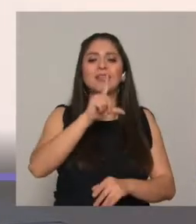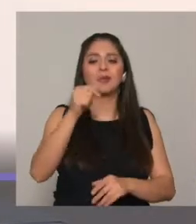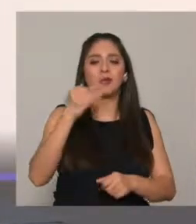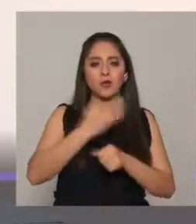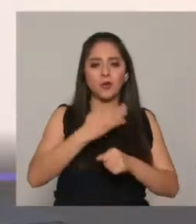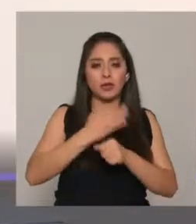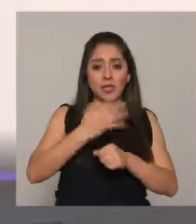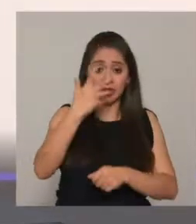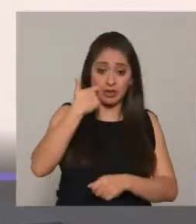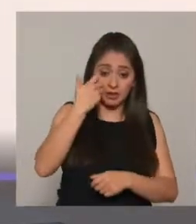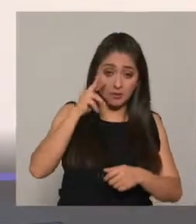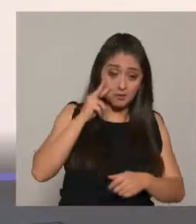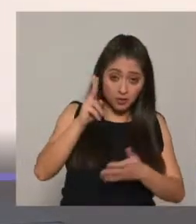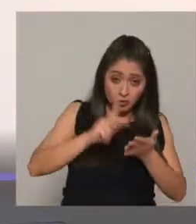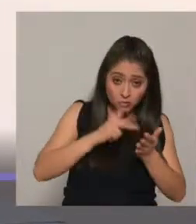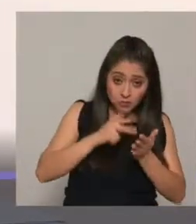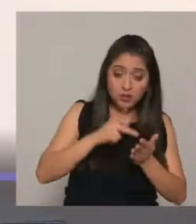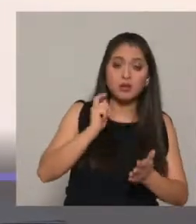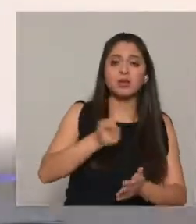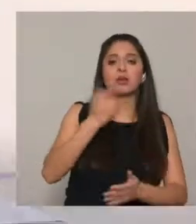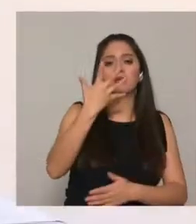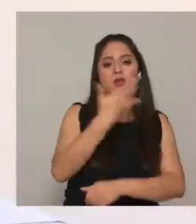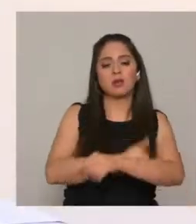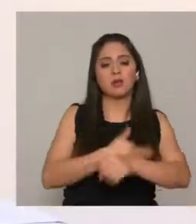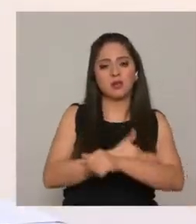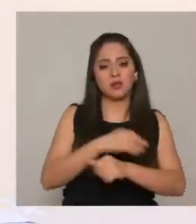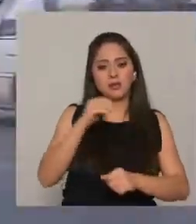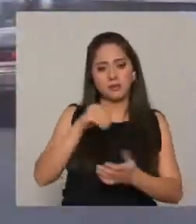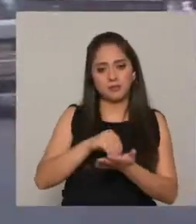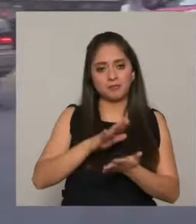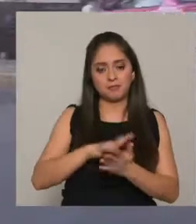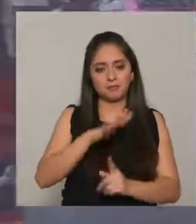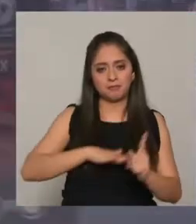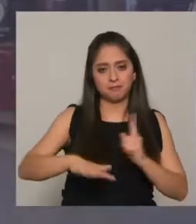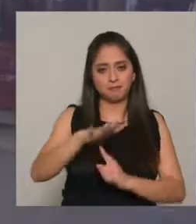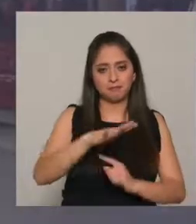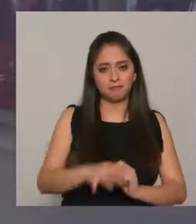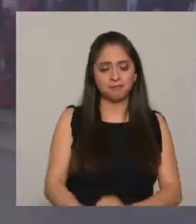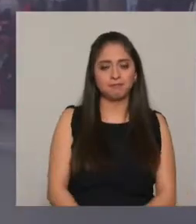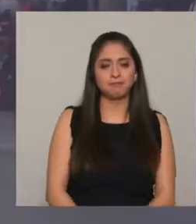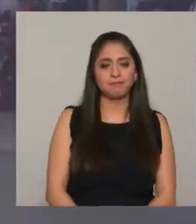nosotros, estamos aquí en Agenda y Contexto. No se vaya.